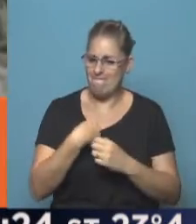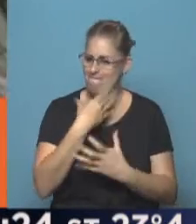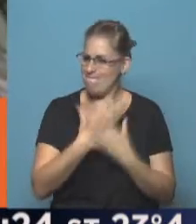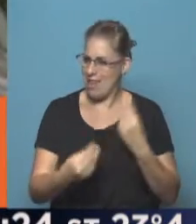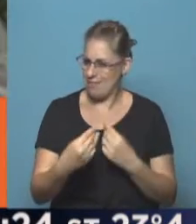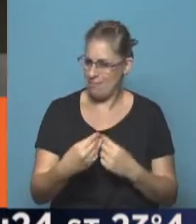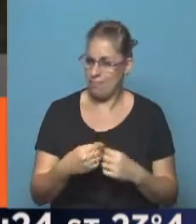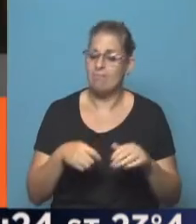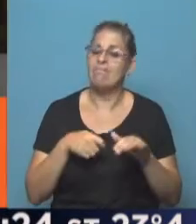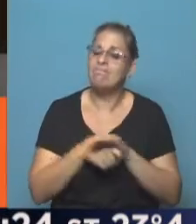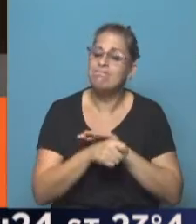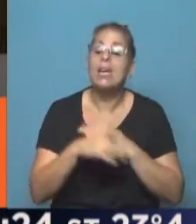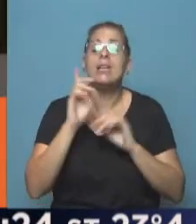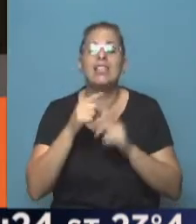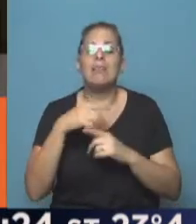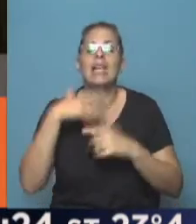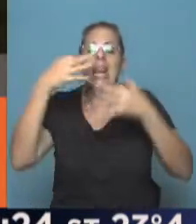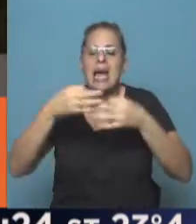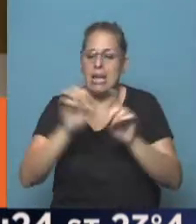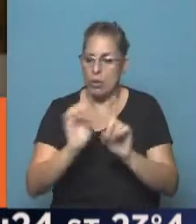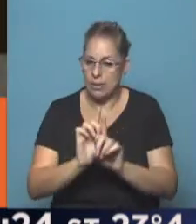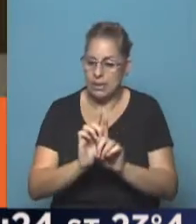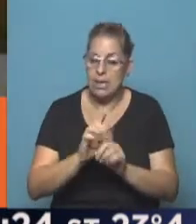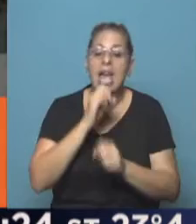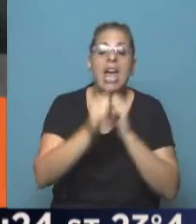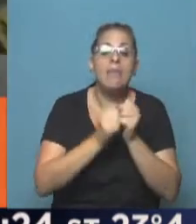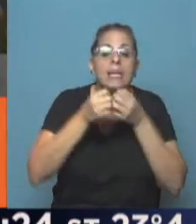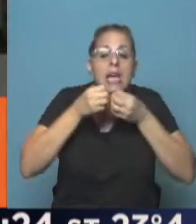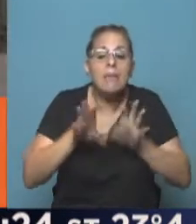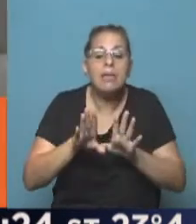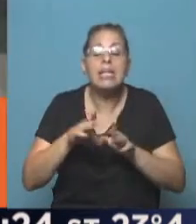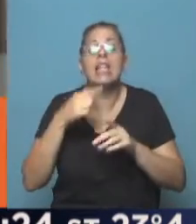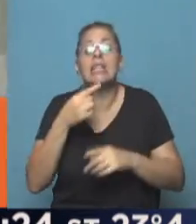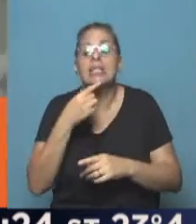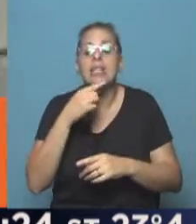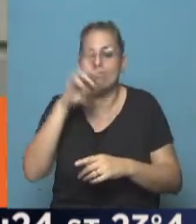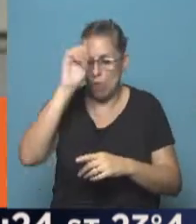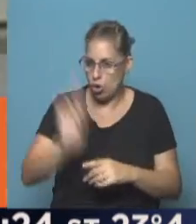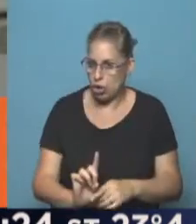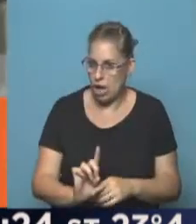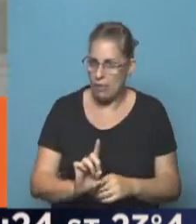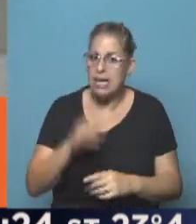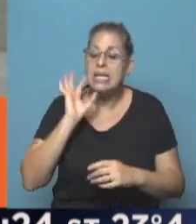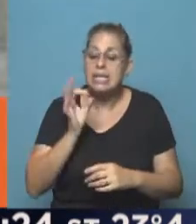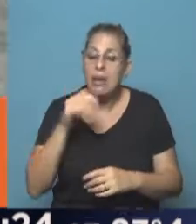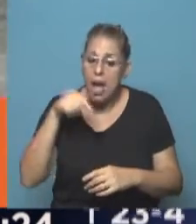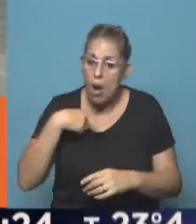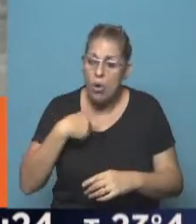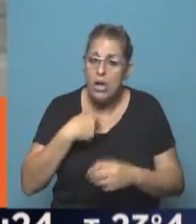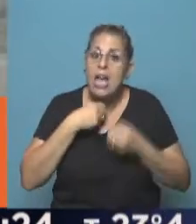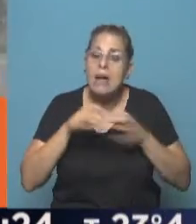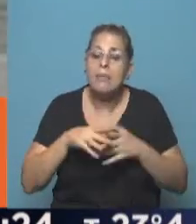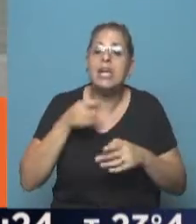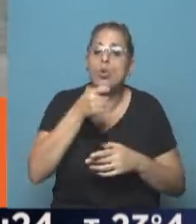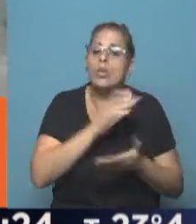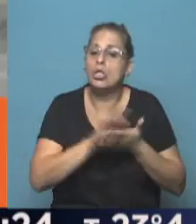también de desleal. Dijo que la empresa inició, o dijo que no sabía y que supo que inició un nuevo juicio en